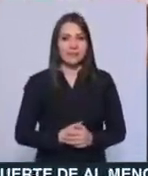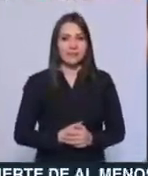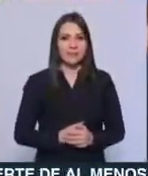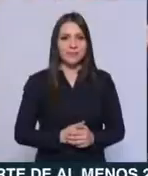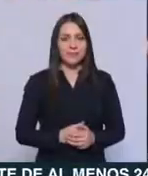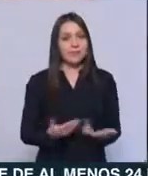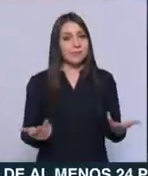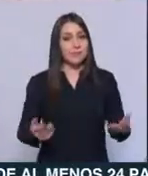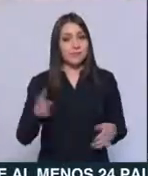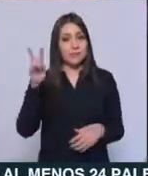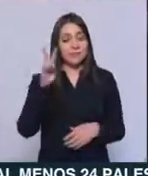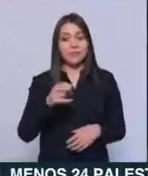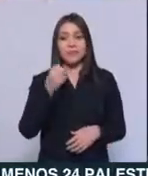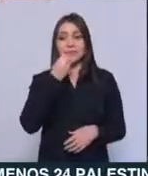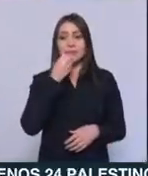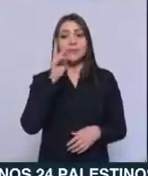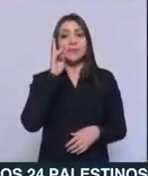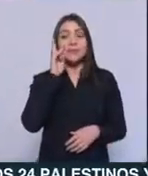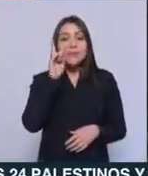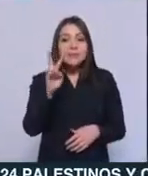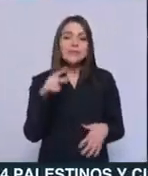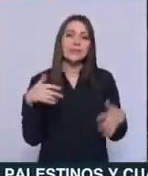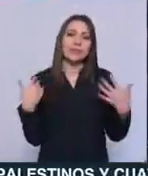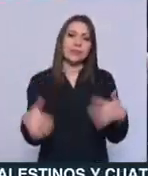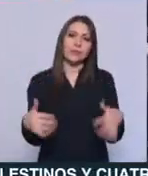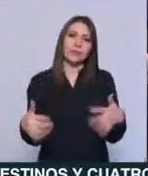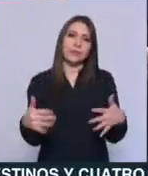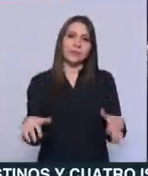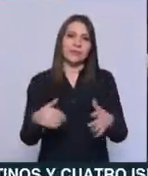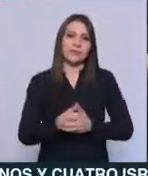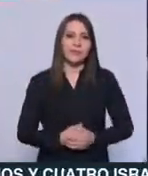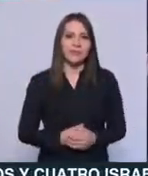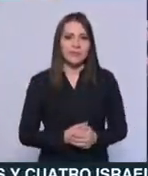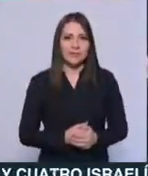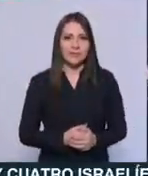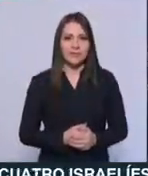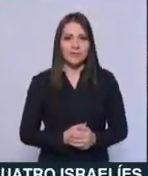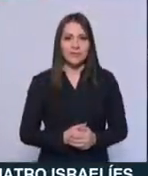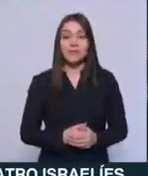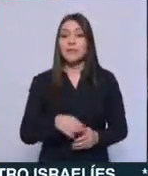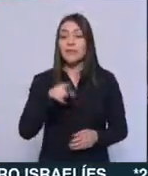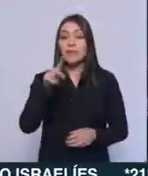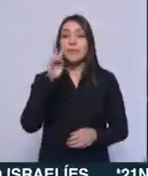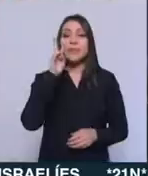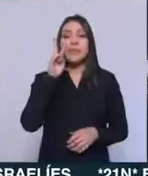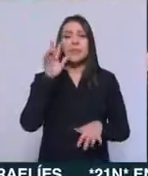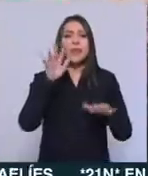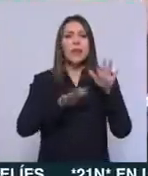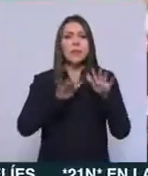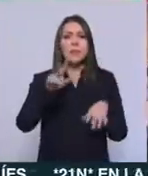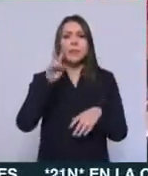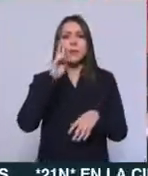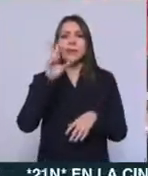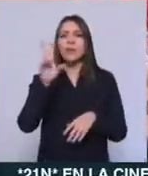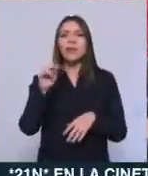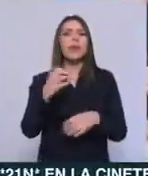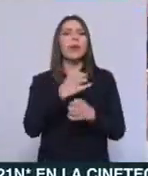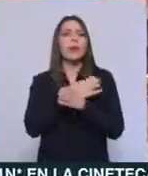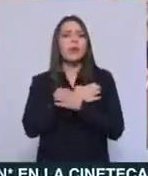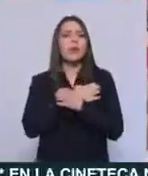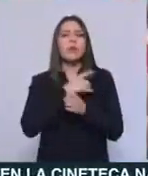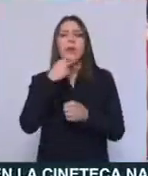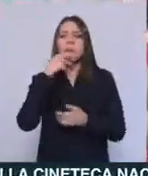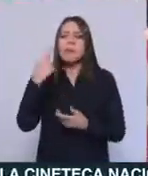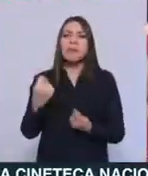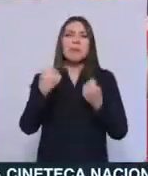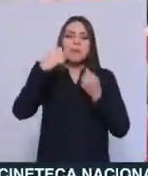Ay, qué bueno, qué bueno. Mira, nada más. Pero te das cuenta, se da cuenta cómo no es educado, no me dicen